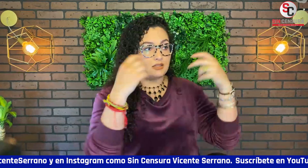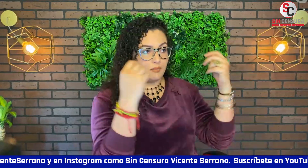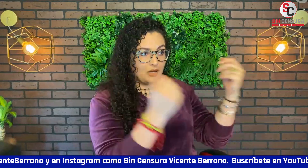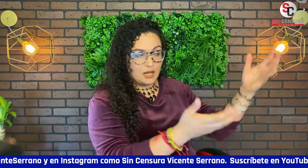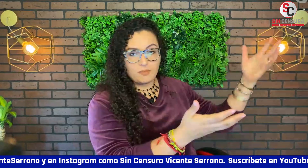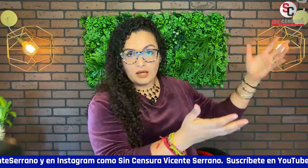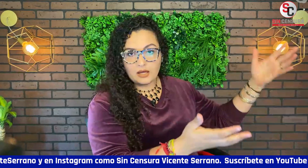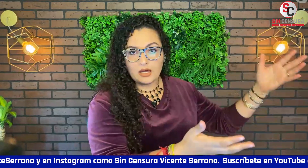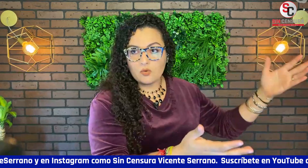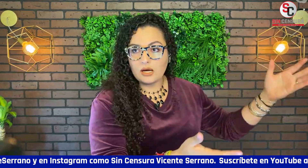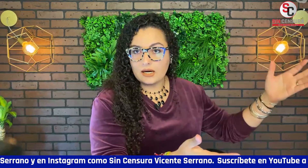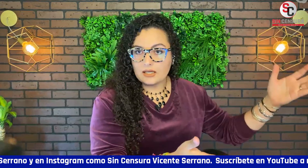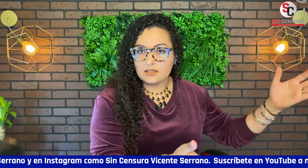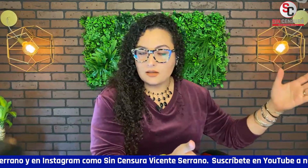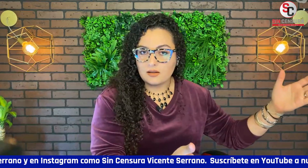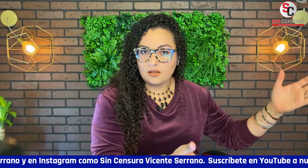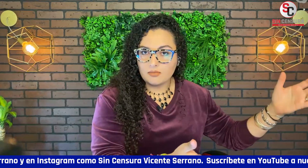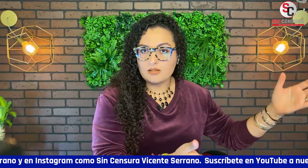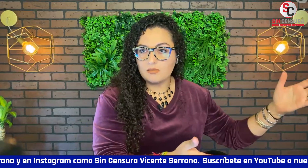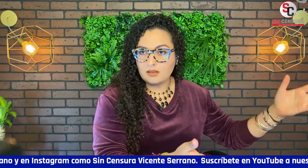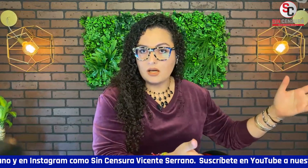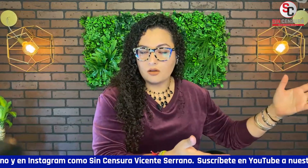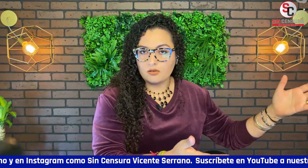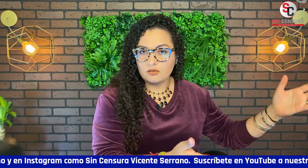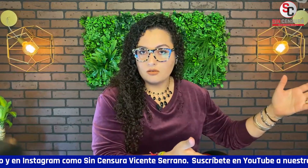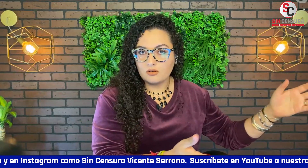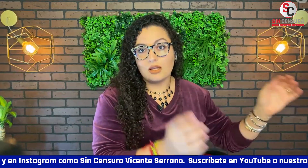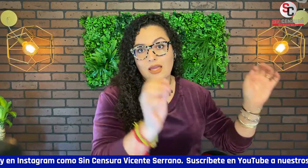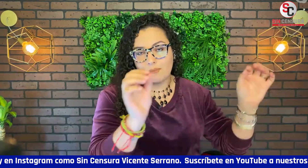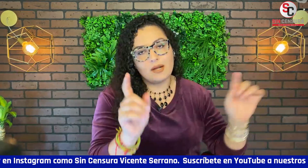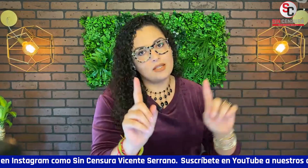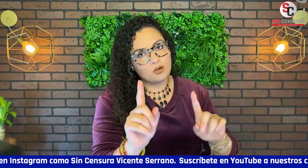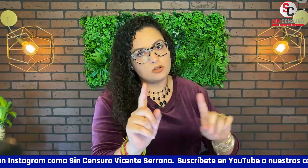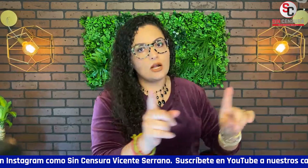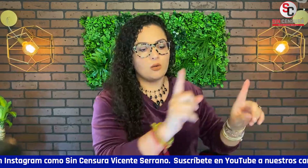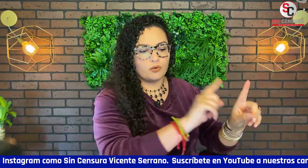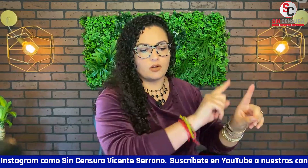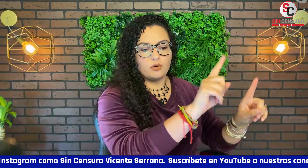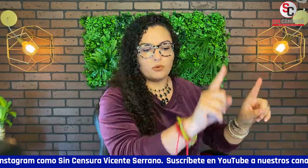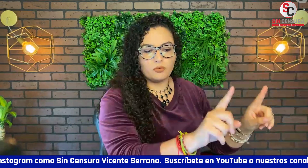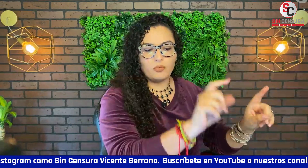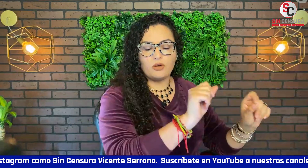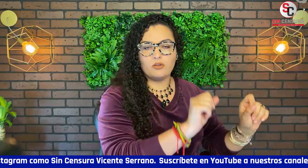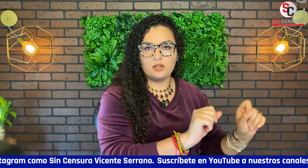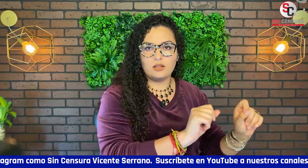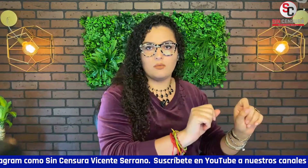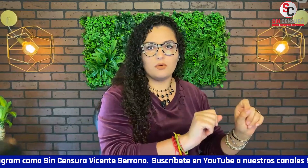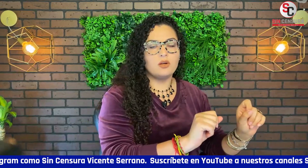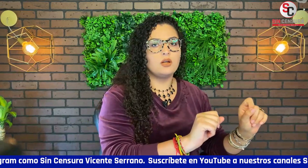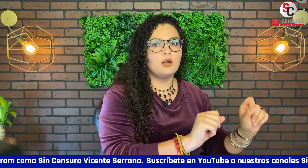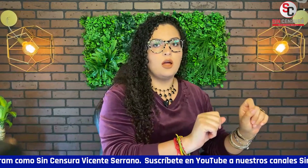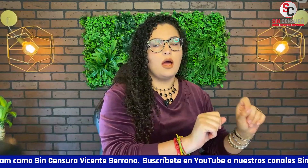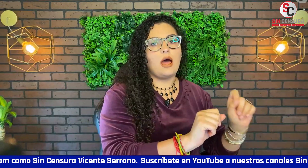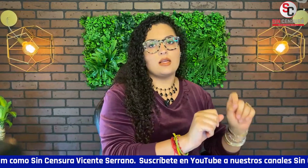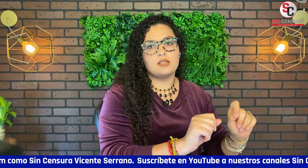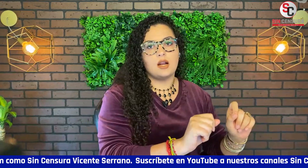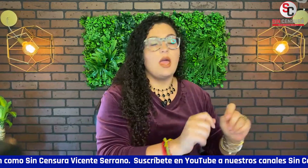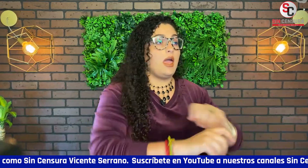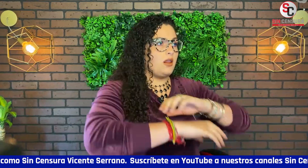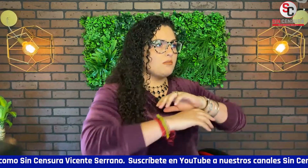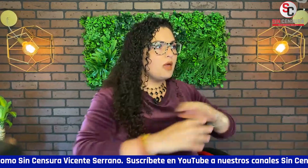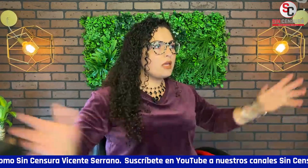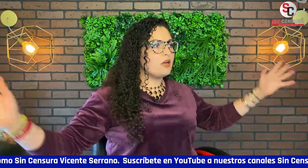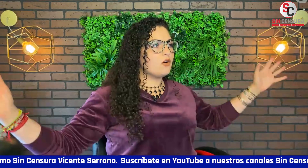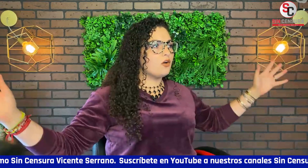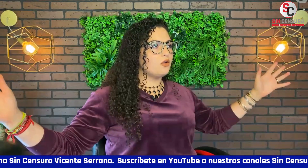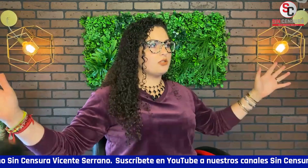en Iztapalapa hay una crisis en el tema del cementerio, y aparte acotarlo porque fue por un periodo de tiempo, a decir,